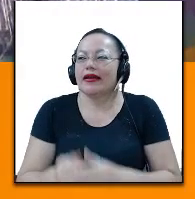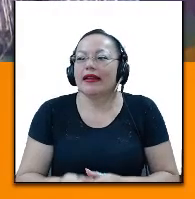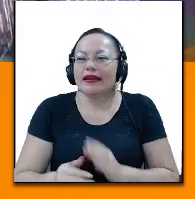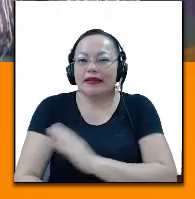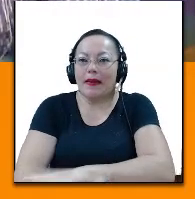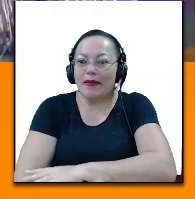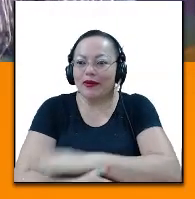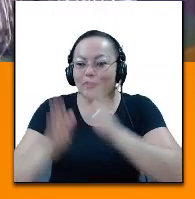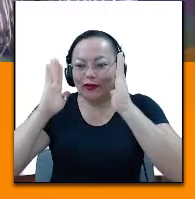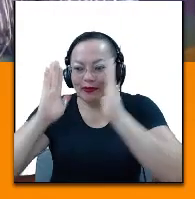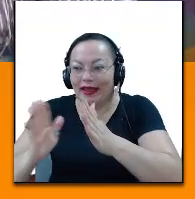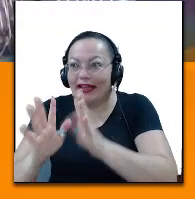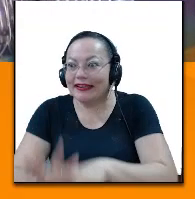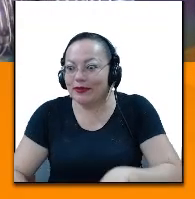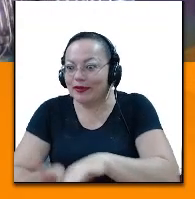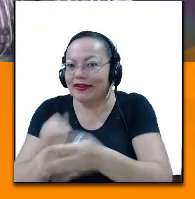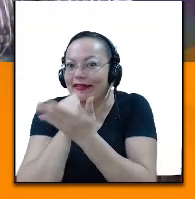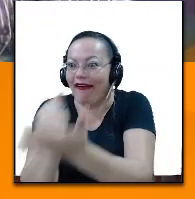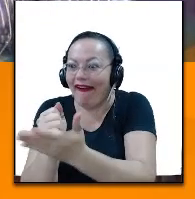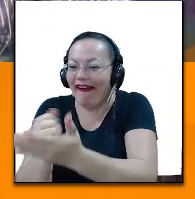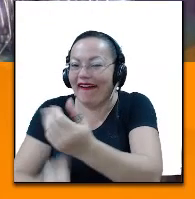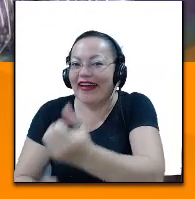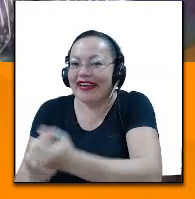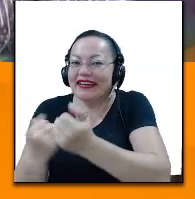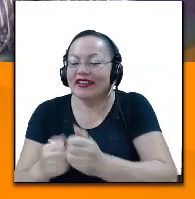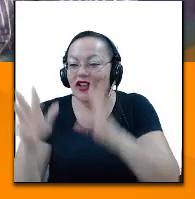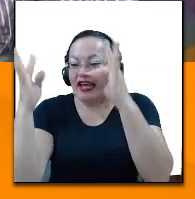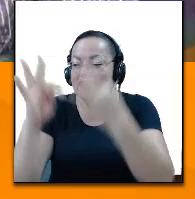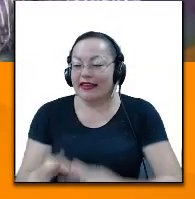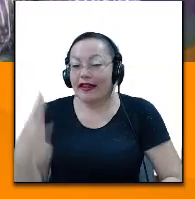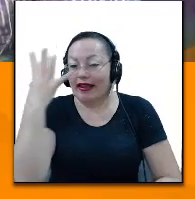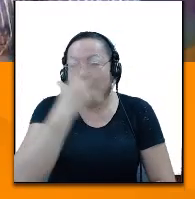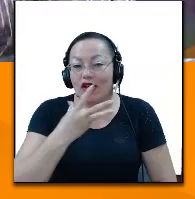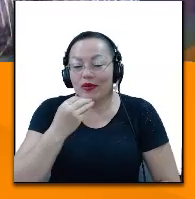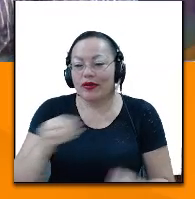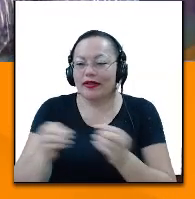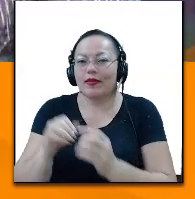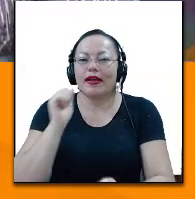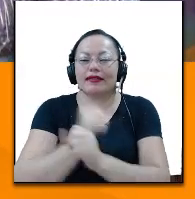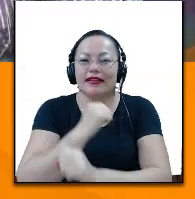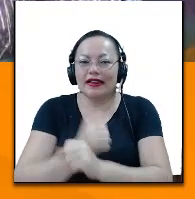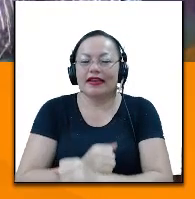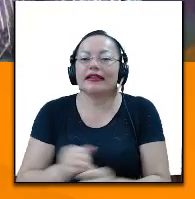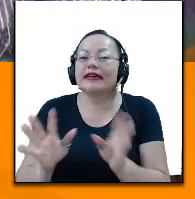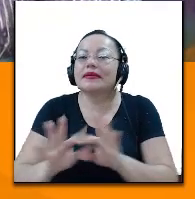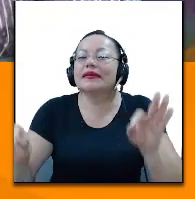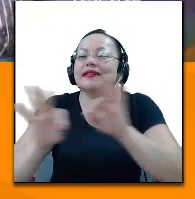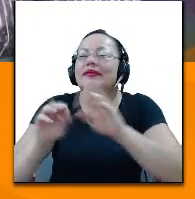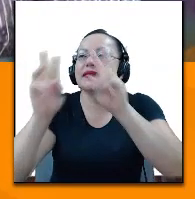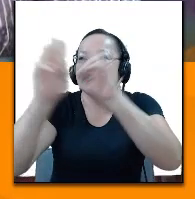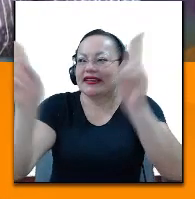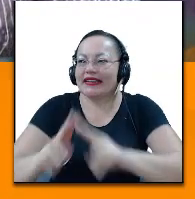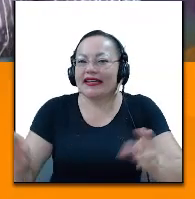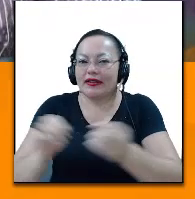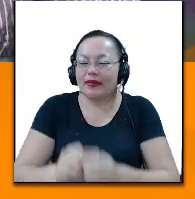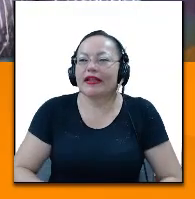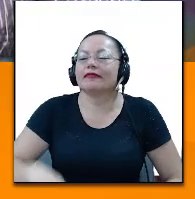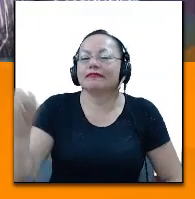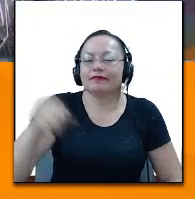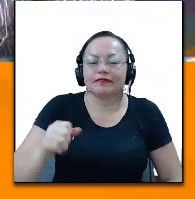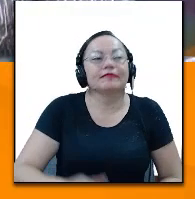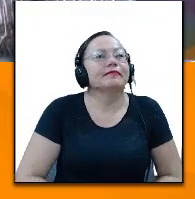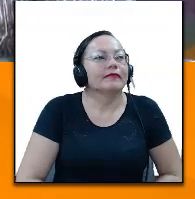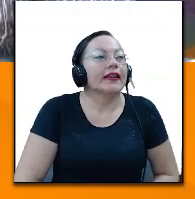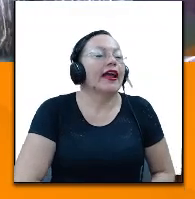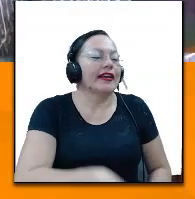más pendiente de ellos para que hagan las cosas bien y no cometan ningún error, ya que están trabajando virtualmente. Así es, pues qué bien,